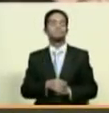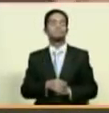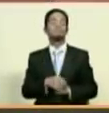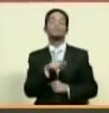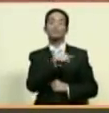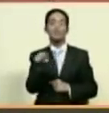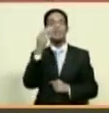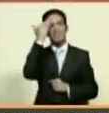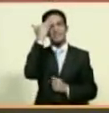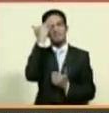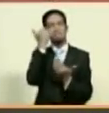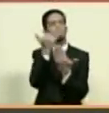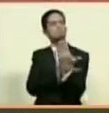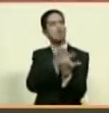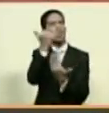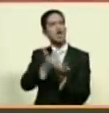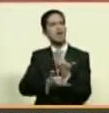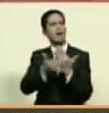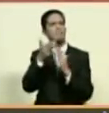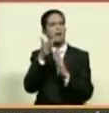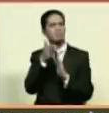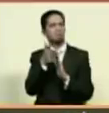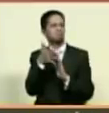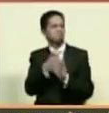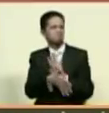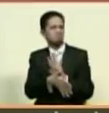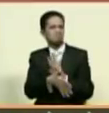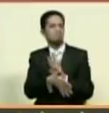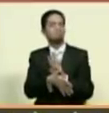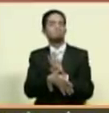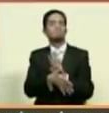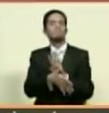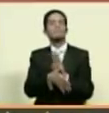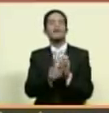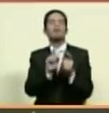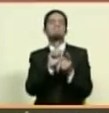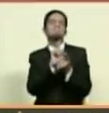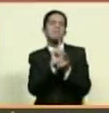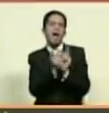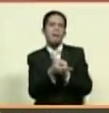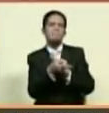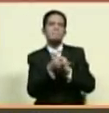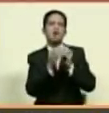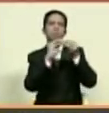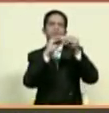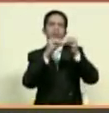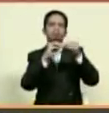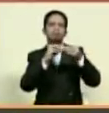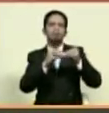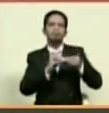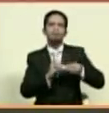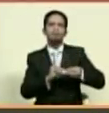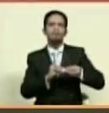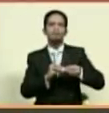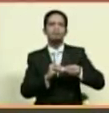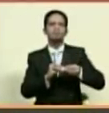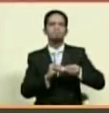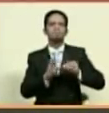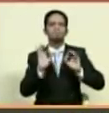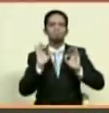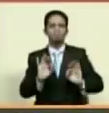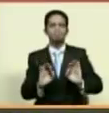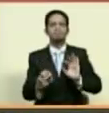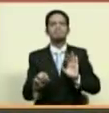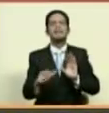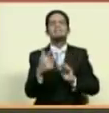el programa contempla la reforma, o contempló la reforma puntual